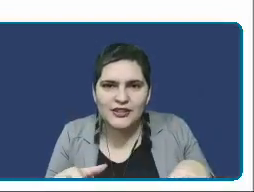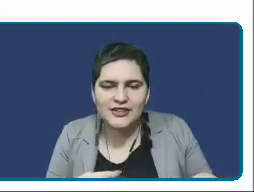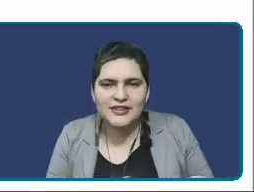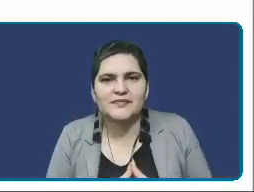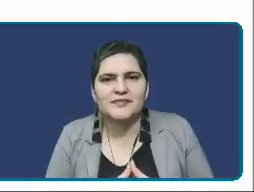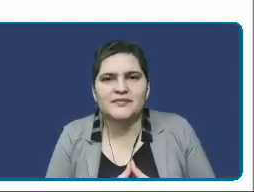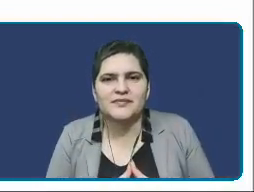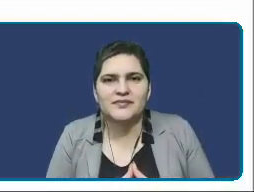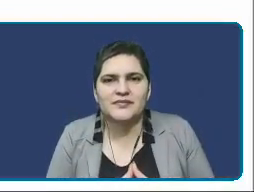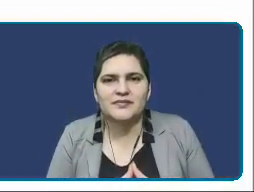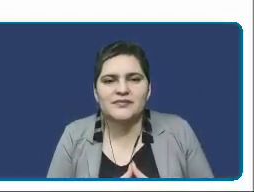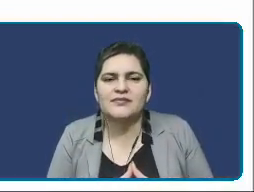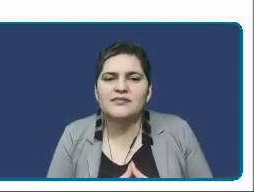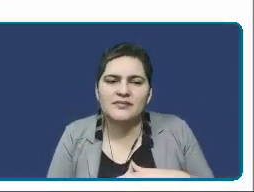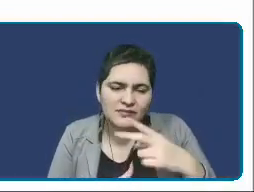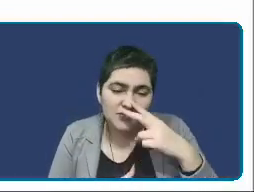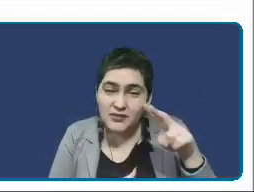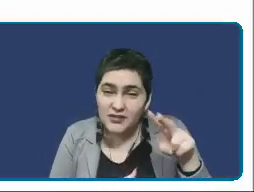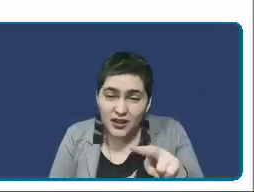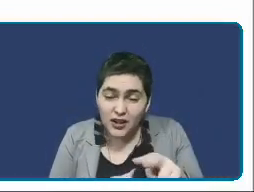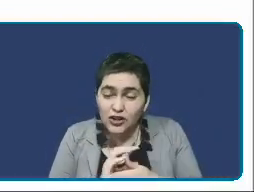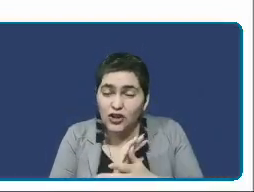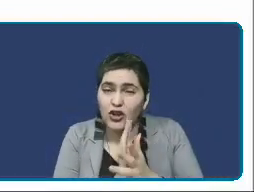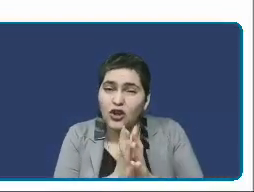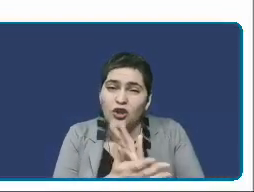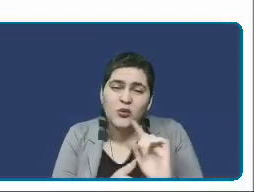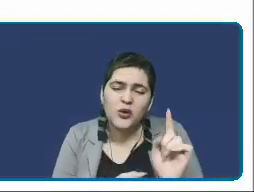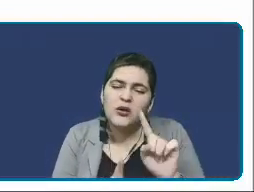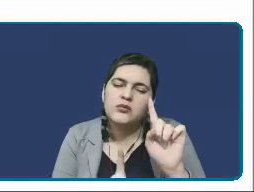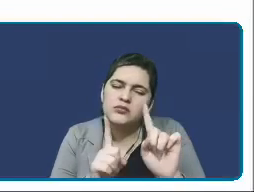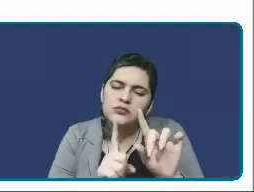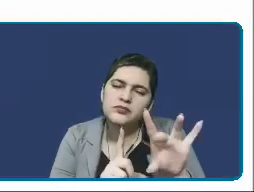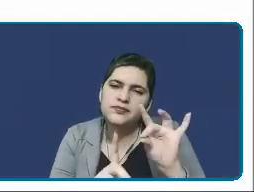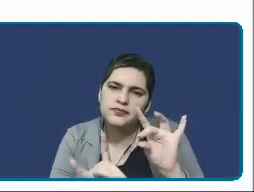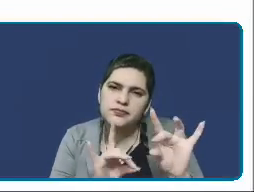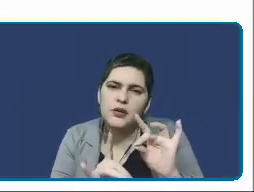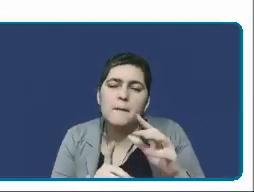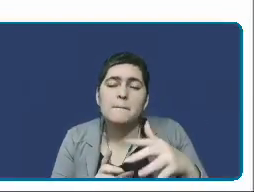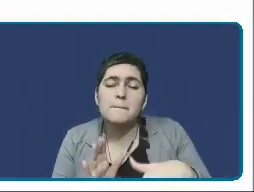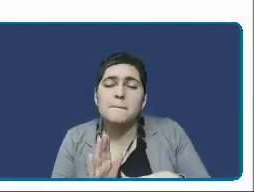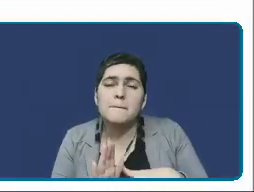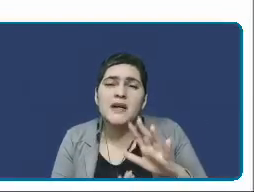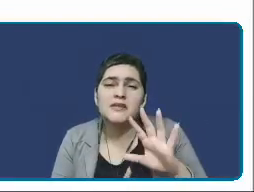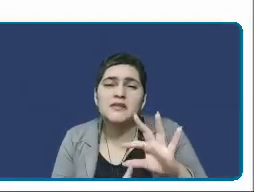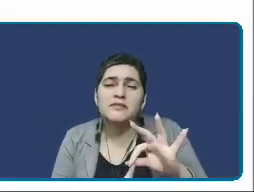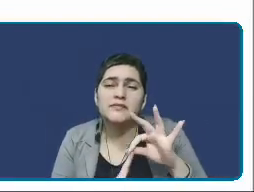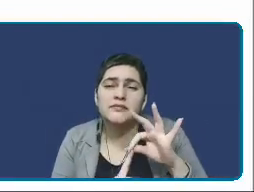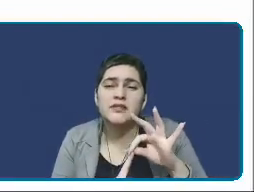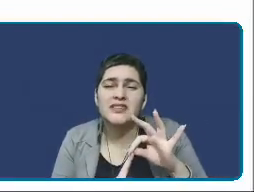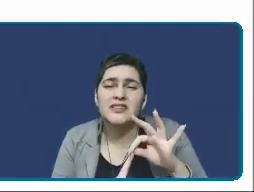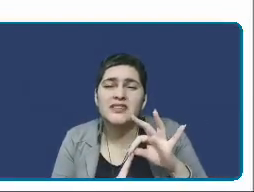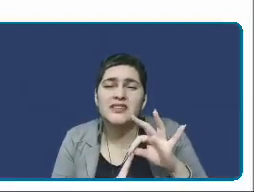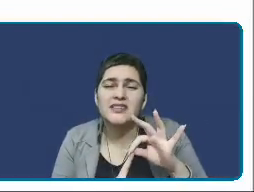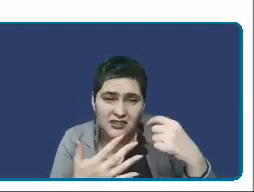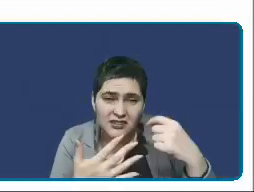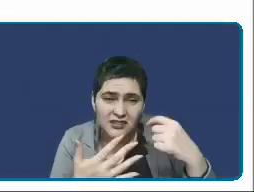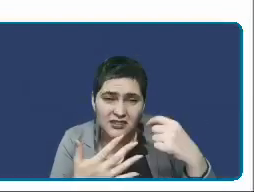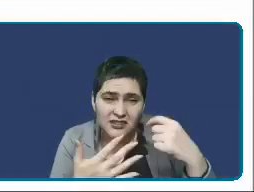no las vamos a leer todas, pero fundamentalmente es que la sintomatología puede ser súper variada, puede ser